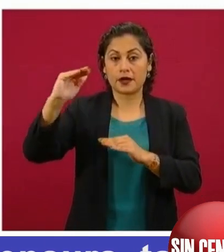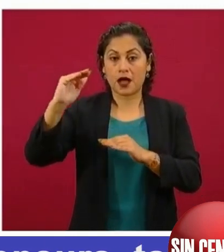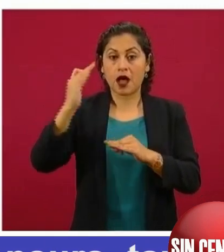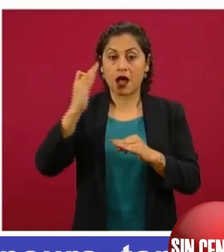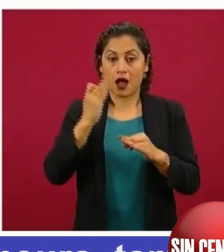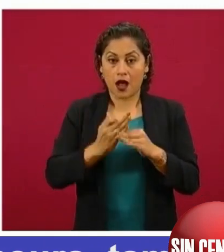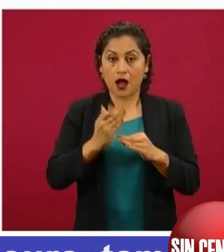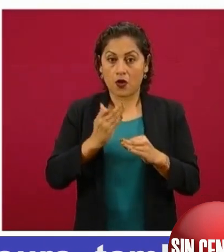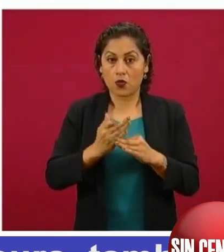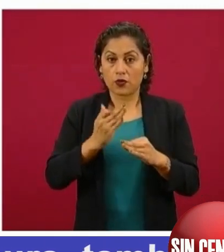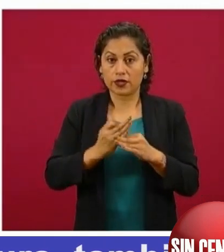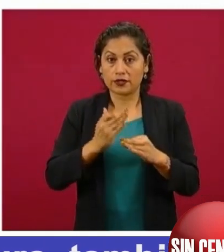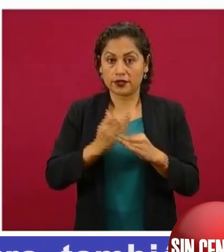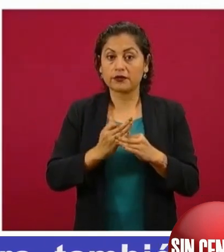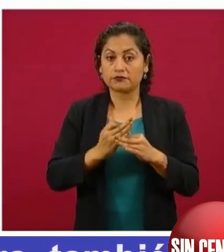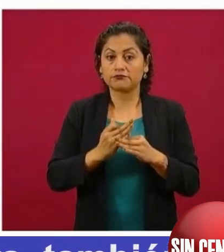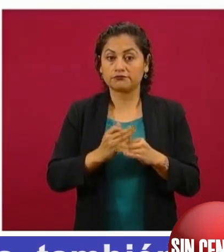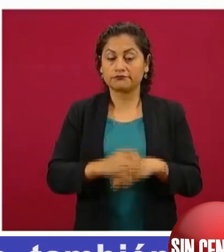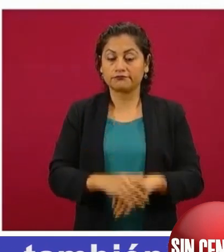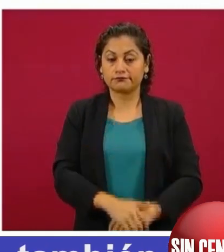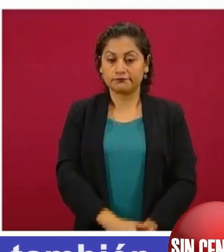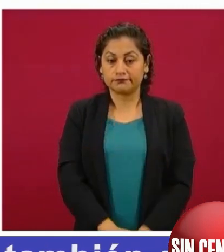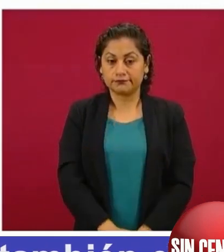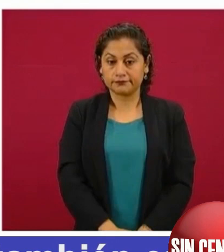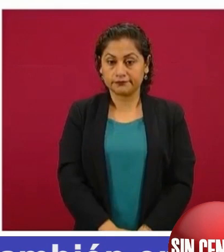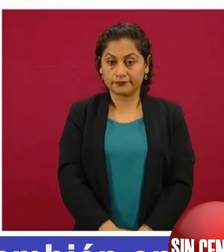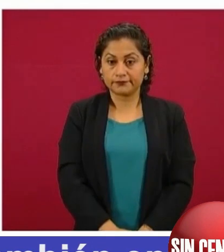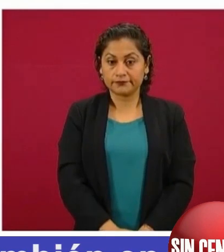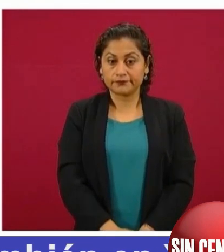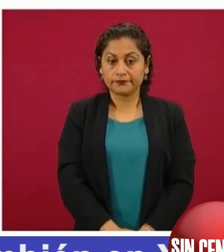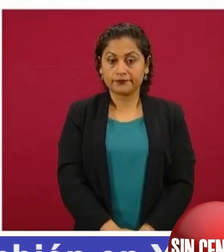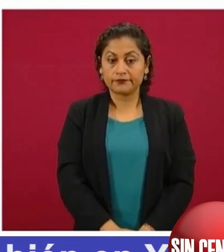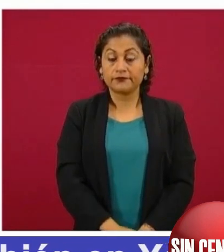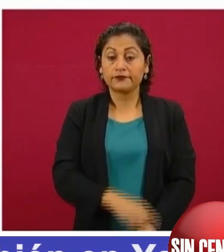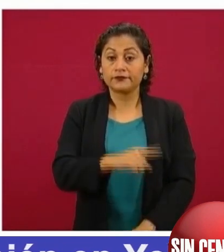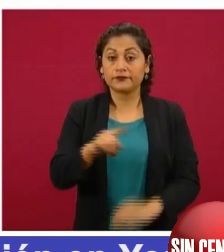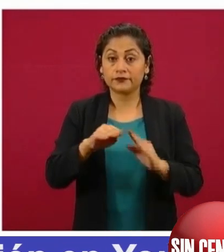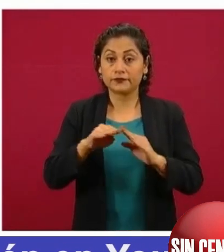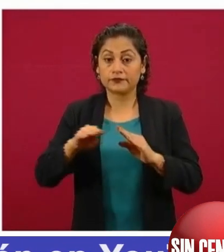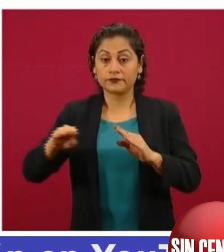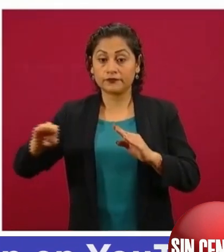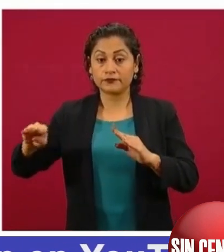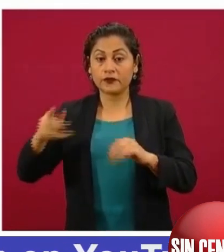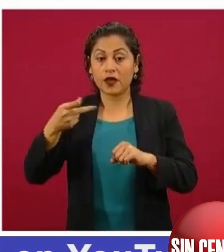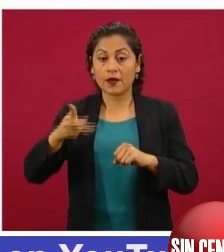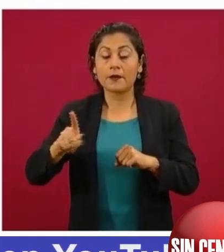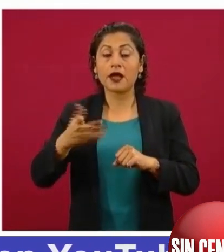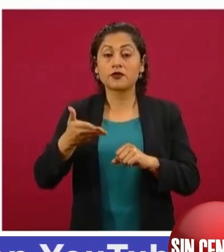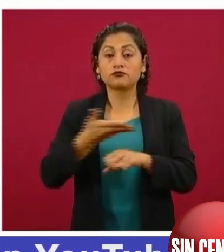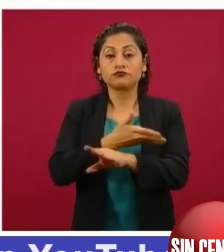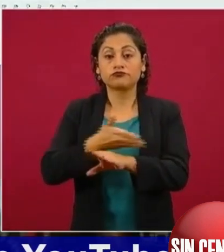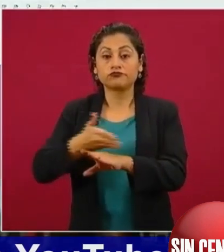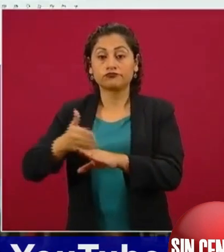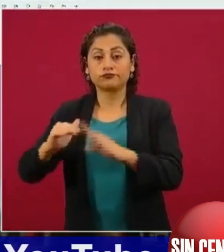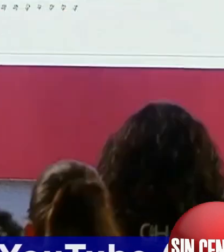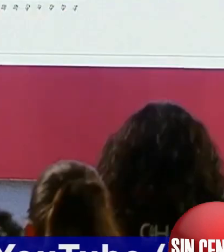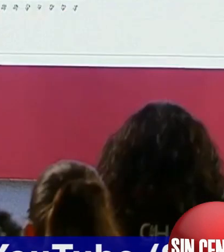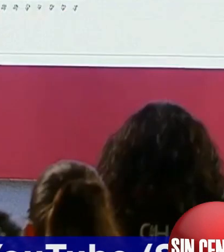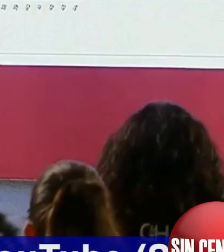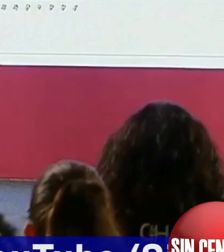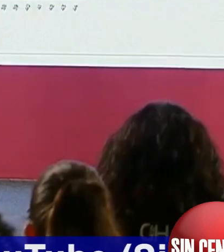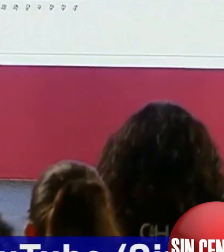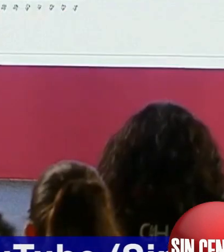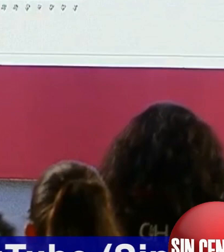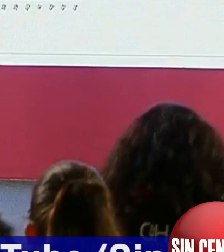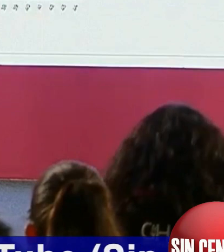tiene una estabilidad, vamos a ver si se mantiene, pero hasta ahorita ha tenido una trayectoria de incremento desde la última quincena de